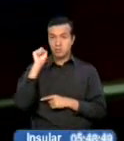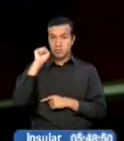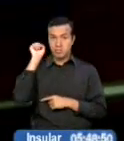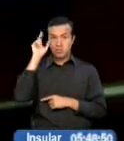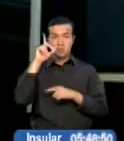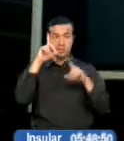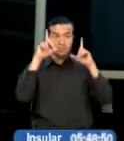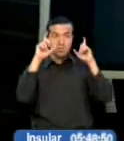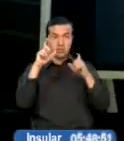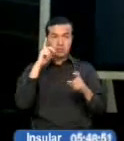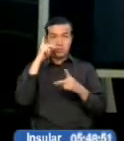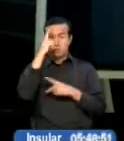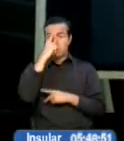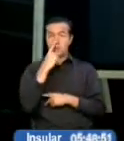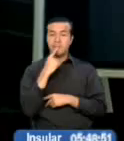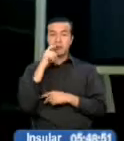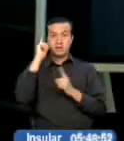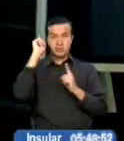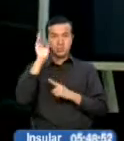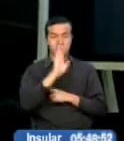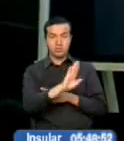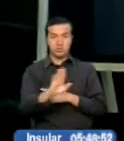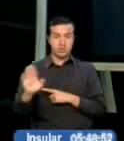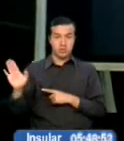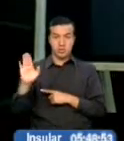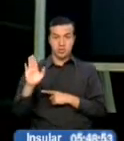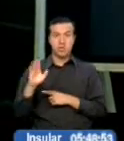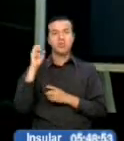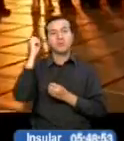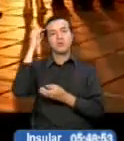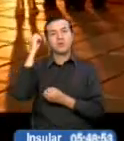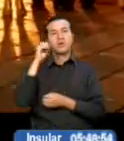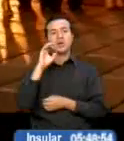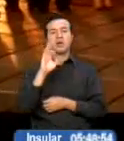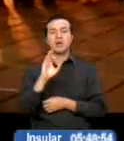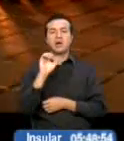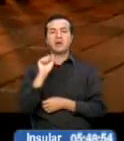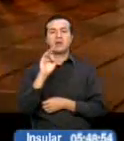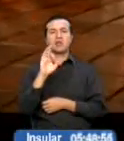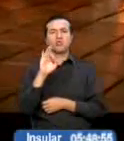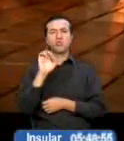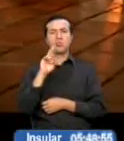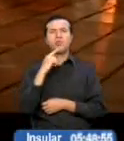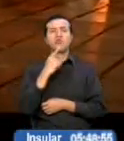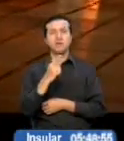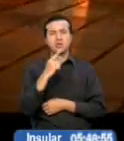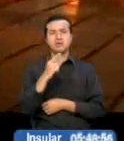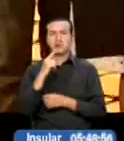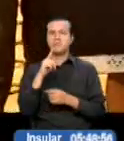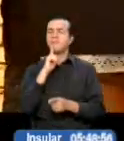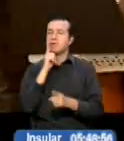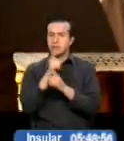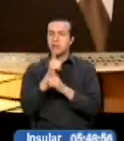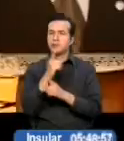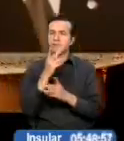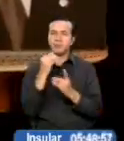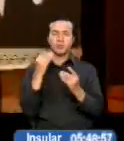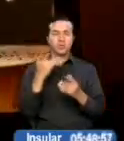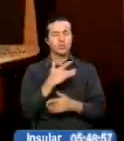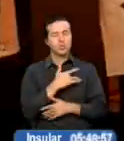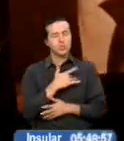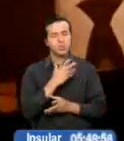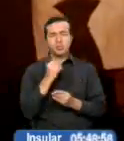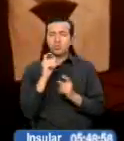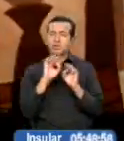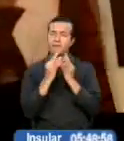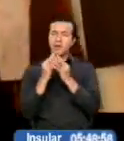las imágenes y los perfiles de los diputados. Durante su intervención, Catatumbo reconoció que las FARC son conscientes del profundo dolor que